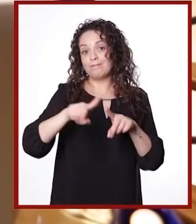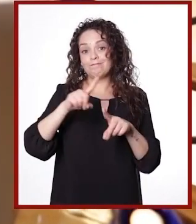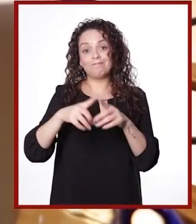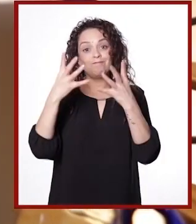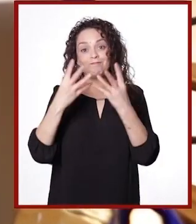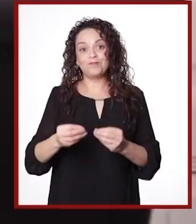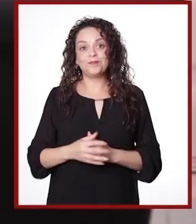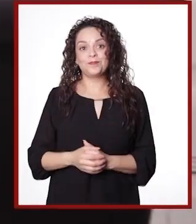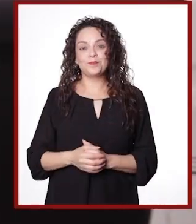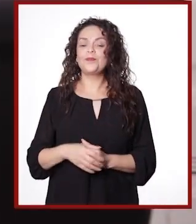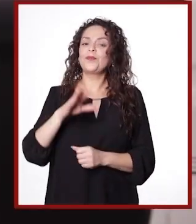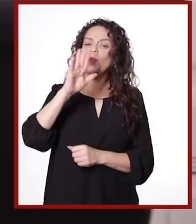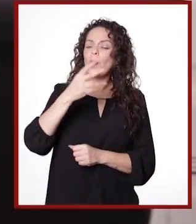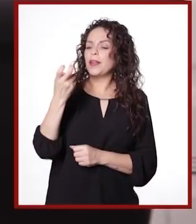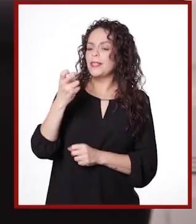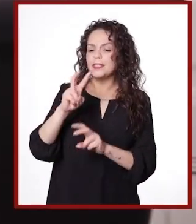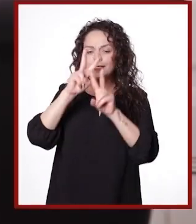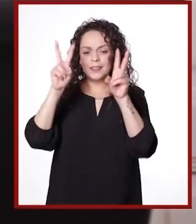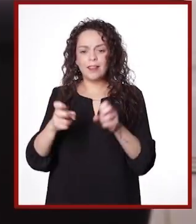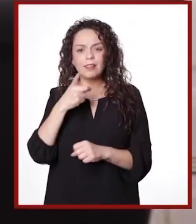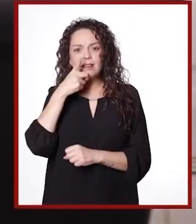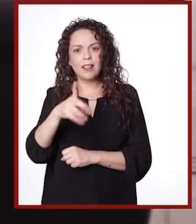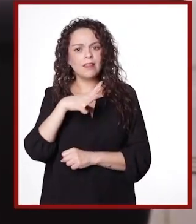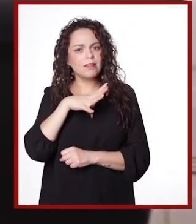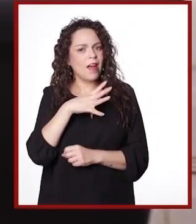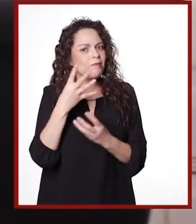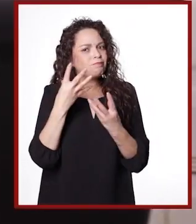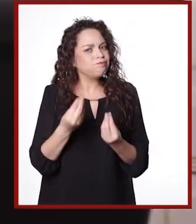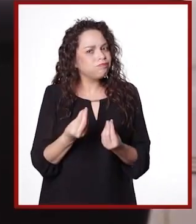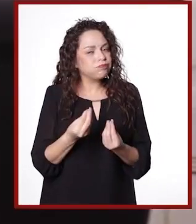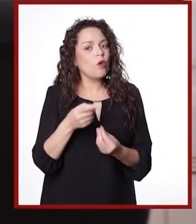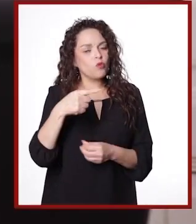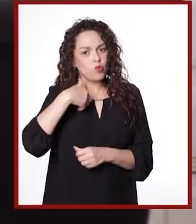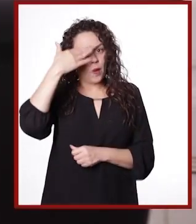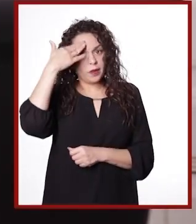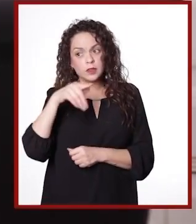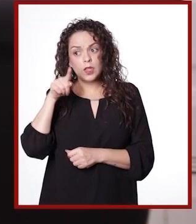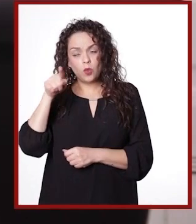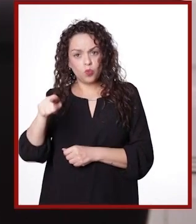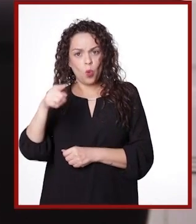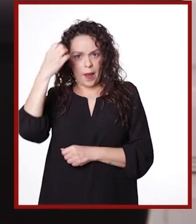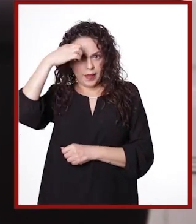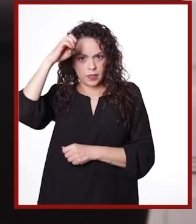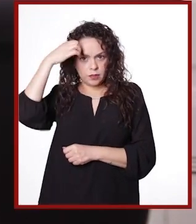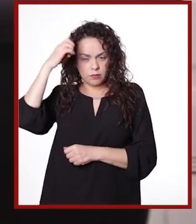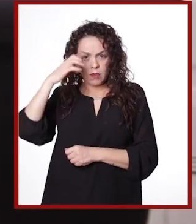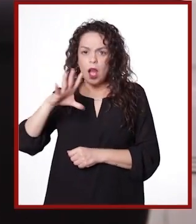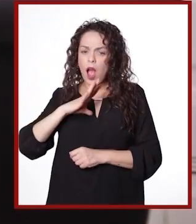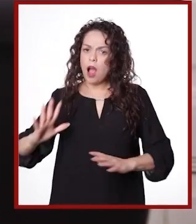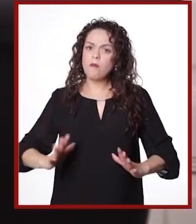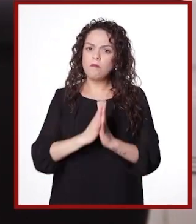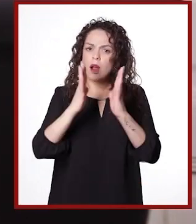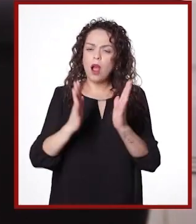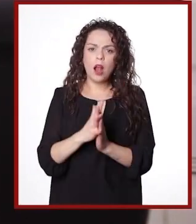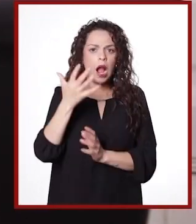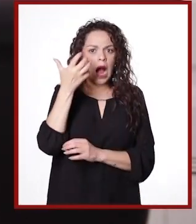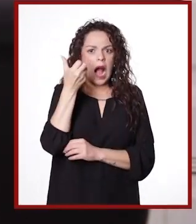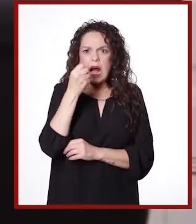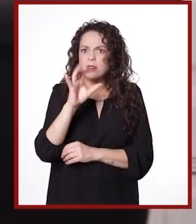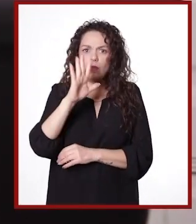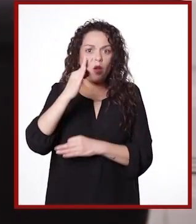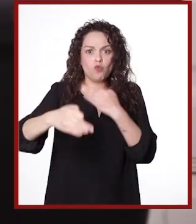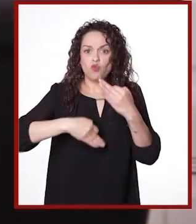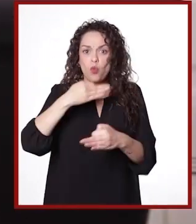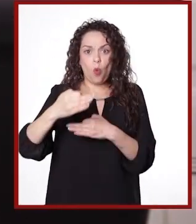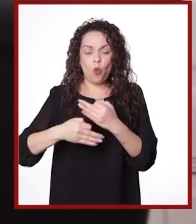Oye, y justo con este tema de que me dices que hay bastantes, sabemos que durante tu carrera has participado en casi todas las iniciativas, ¿no? ¿Cómo